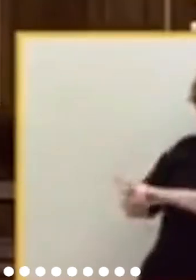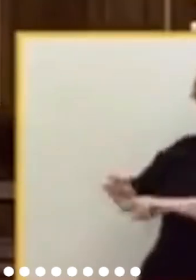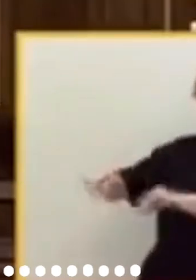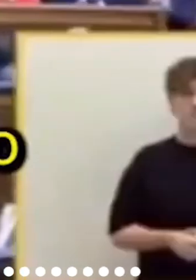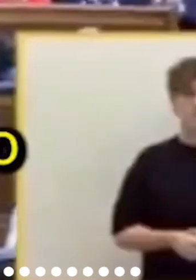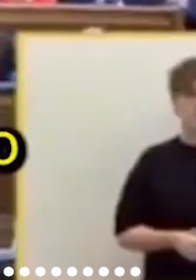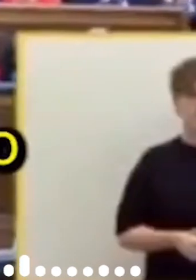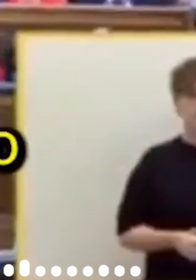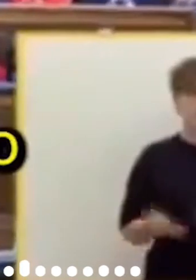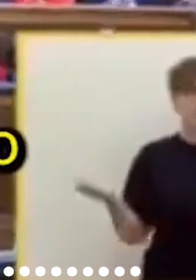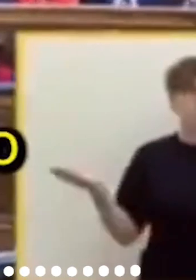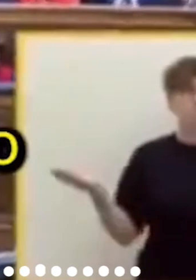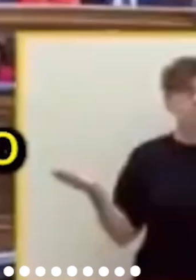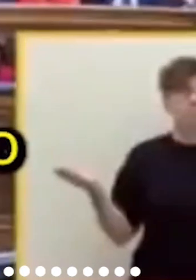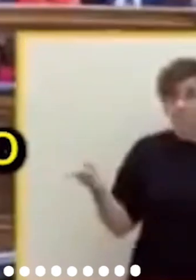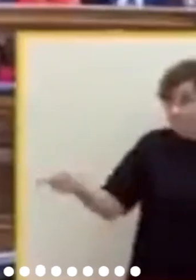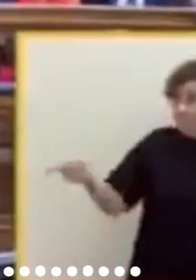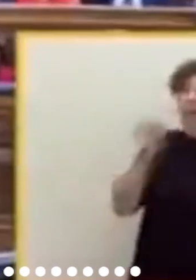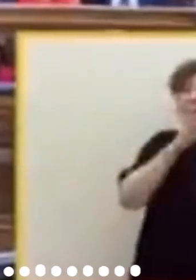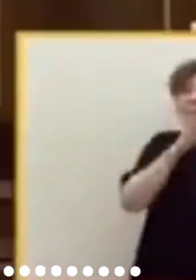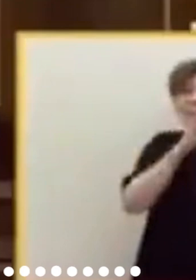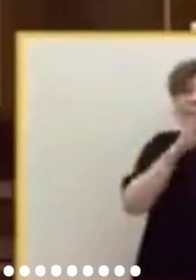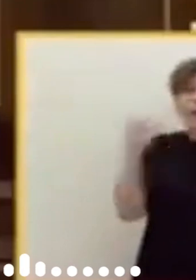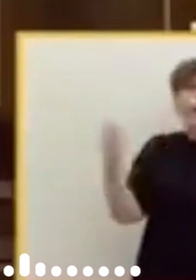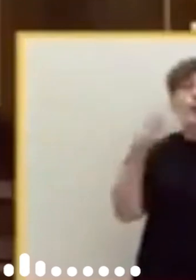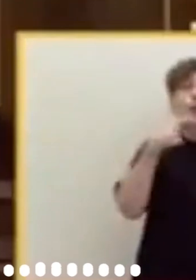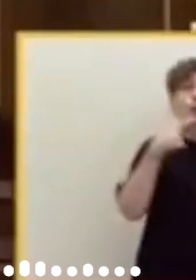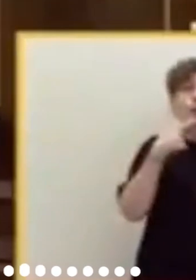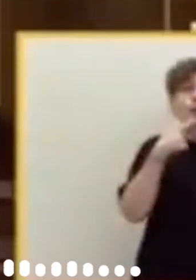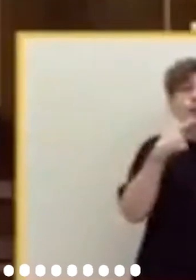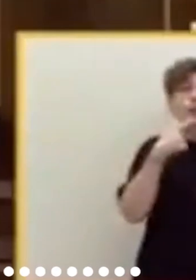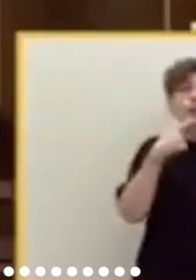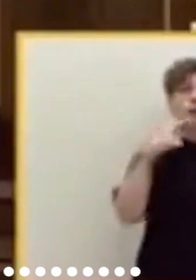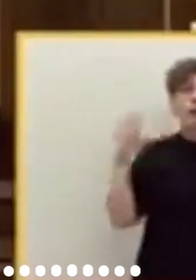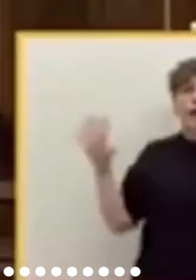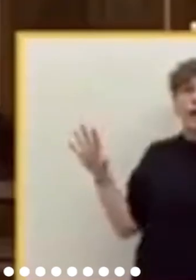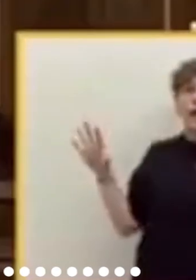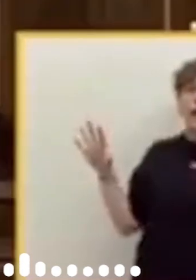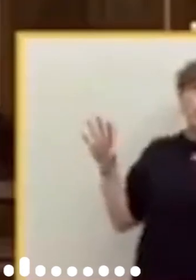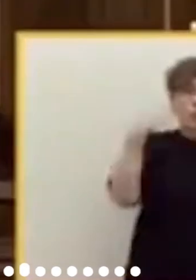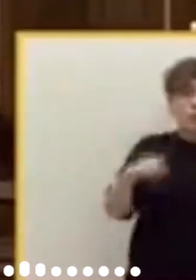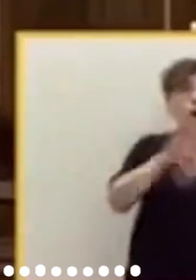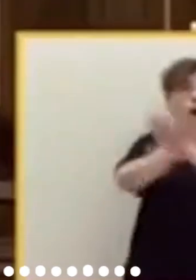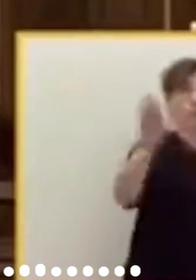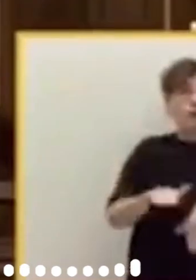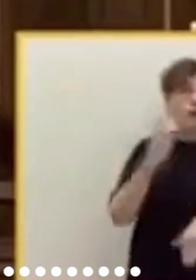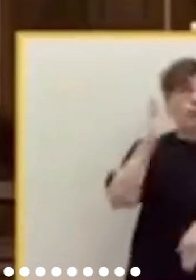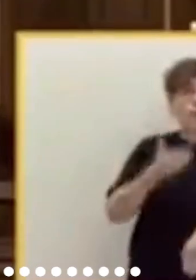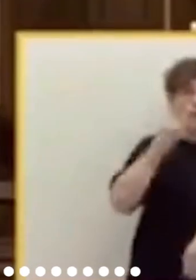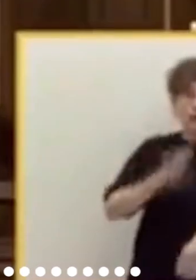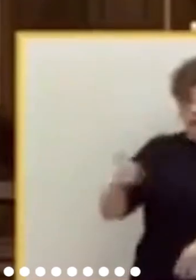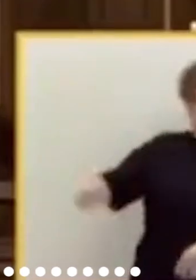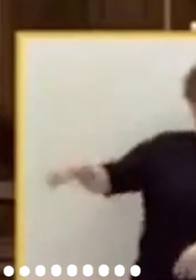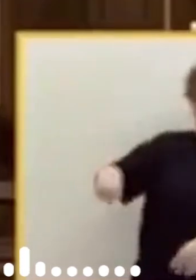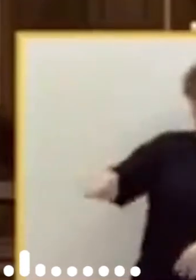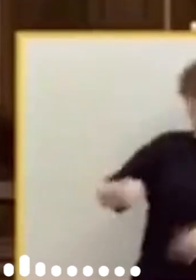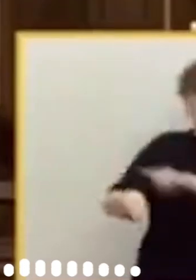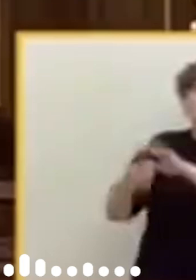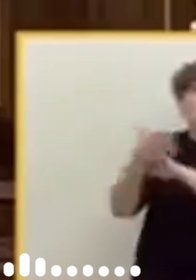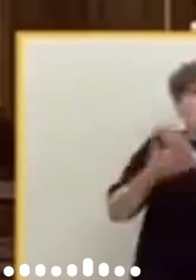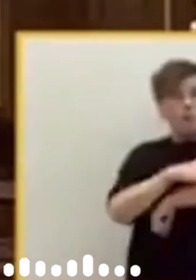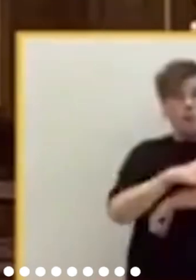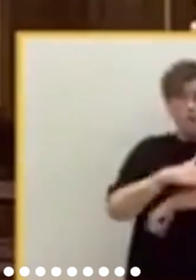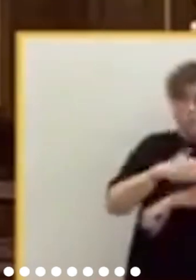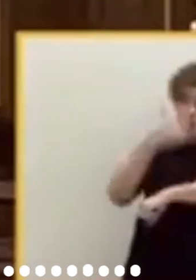es pararse, asumir que no va a ningún lado, decirles a los ciudadanos la verdad, mirarles a los ojos y decir, señores, esto se ha